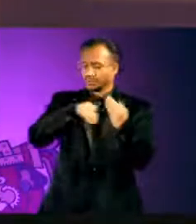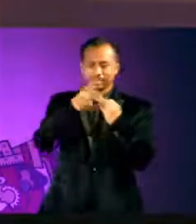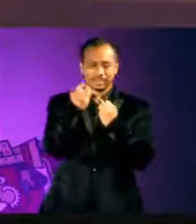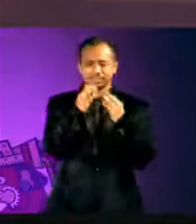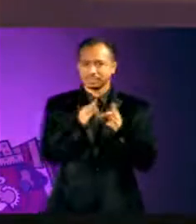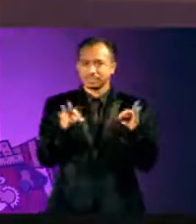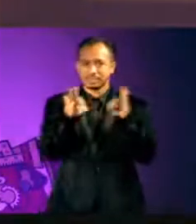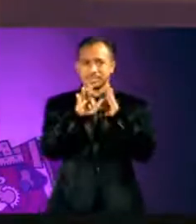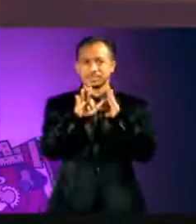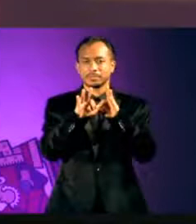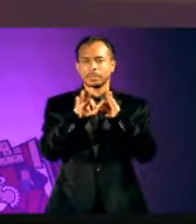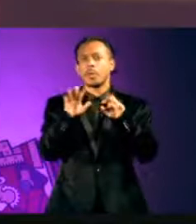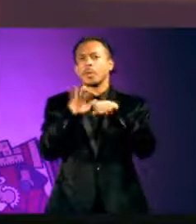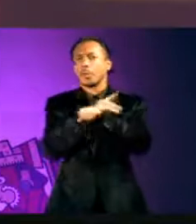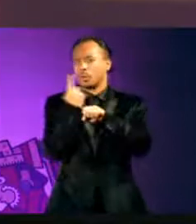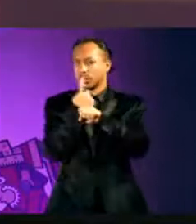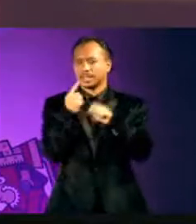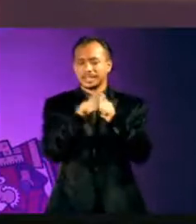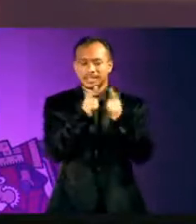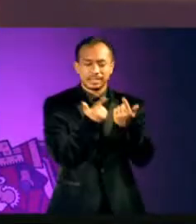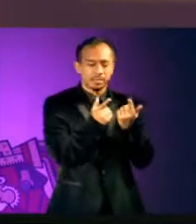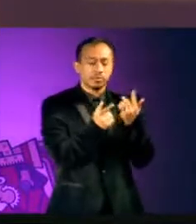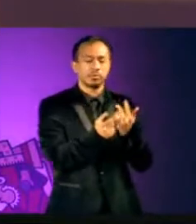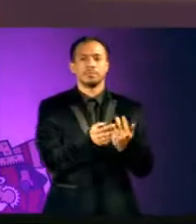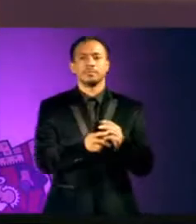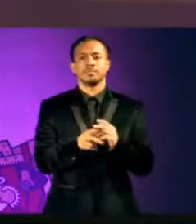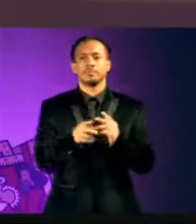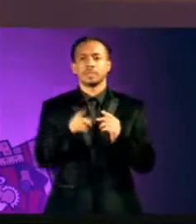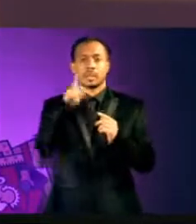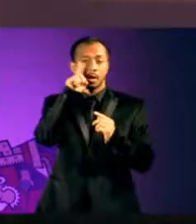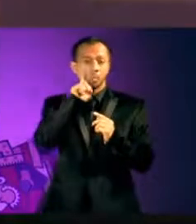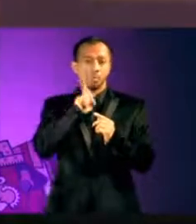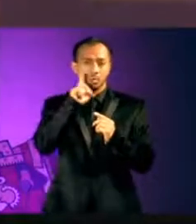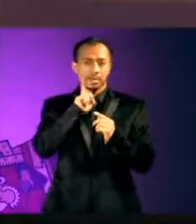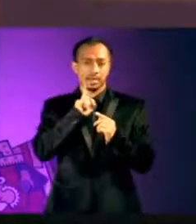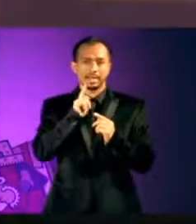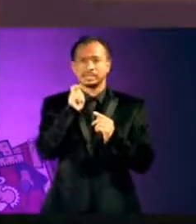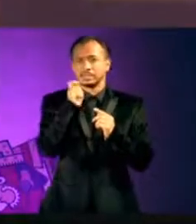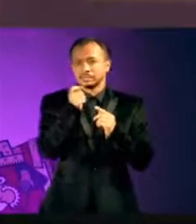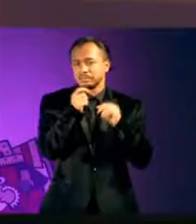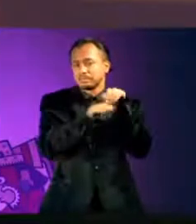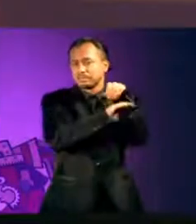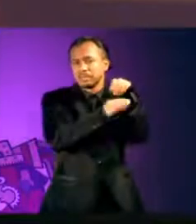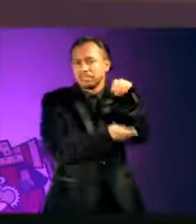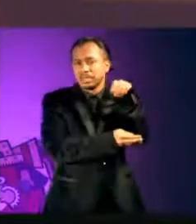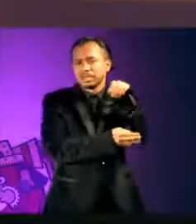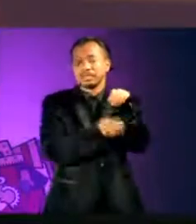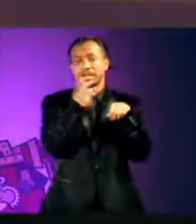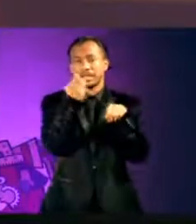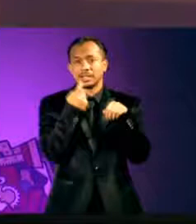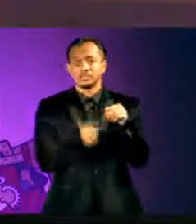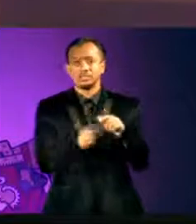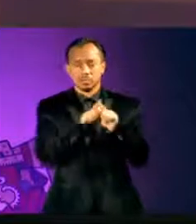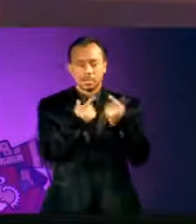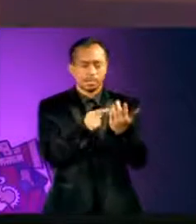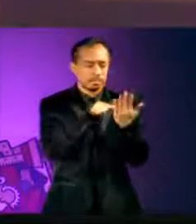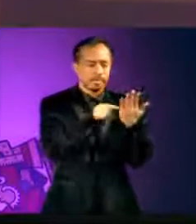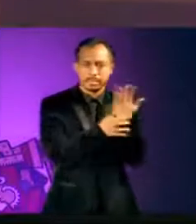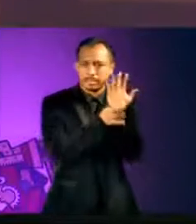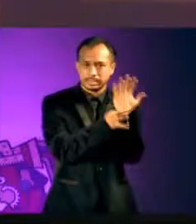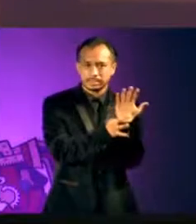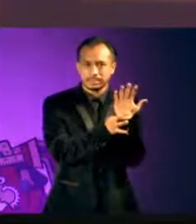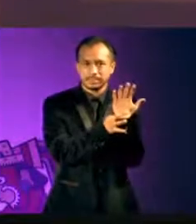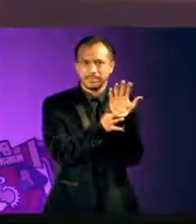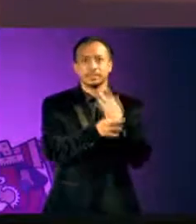las mujeres como ésta como de adorno que es la embarazada no si él se hubiera podido embarazar la mujer ni siquiera